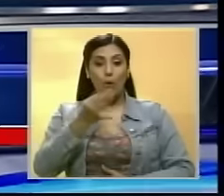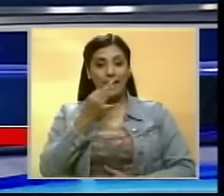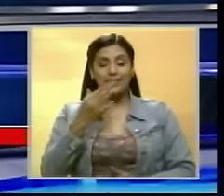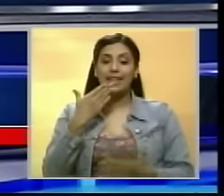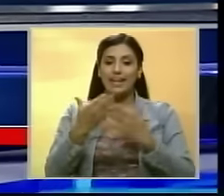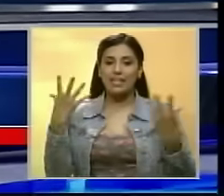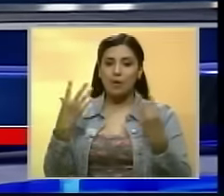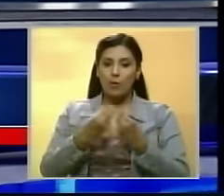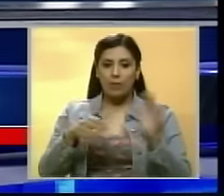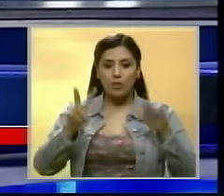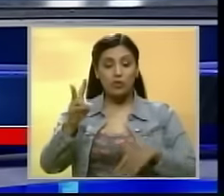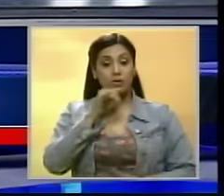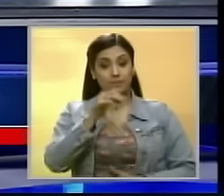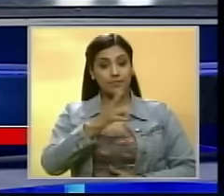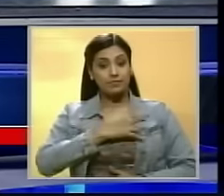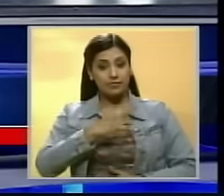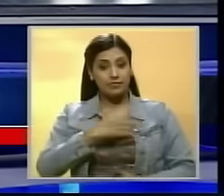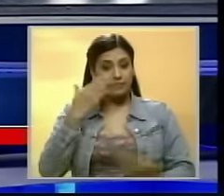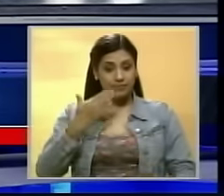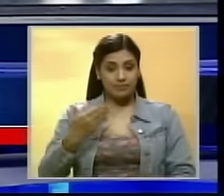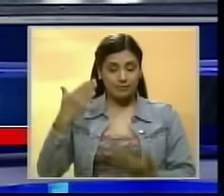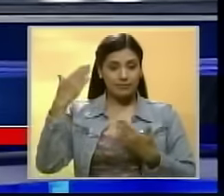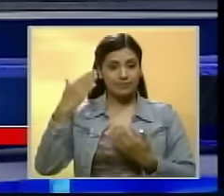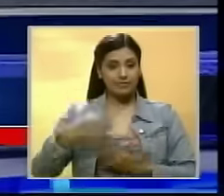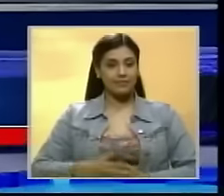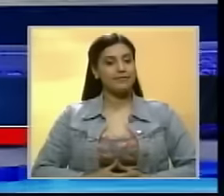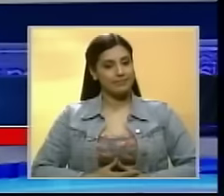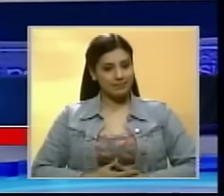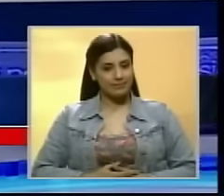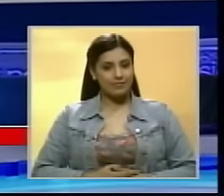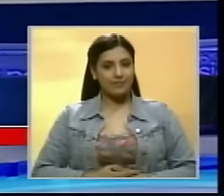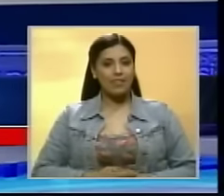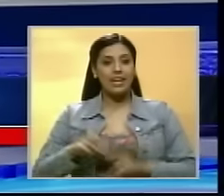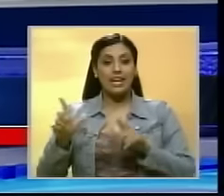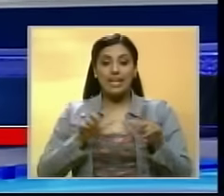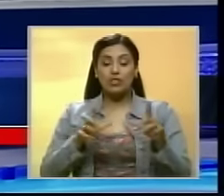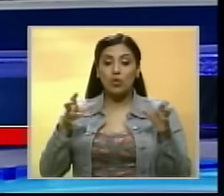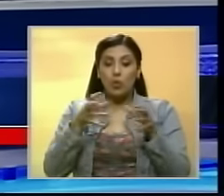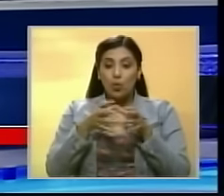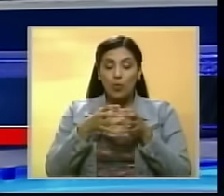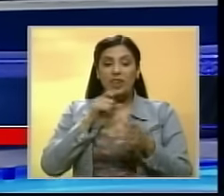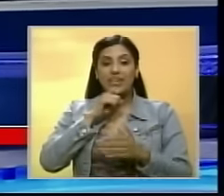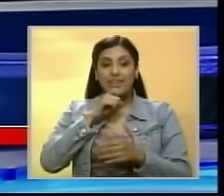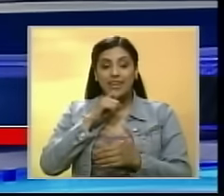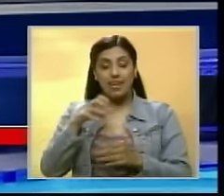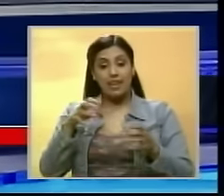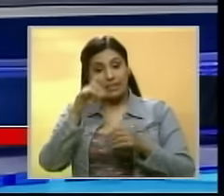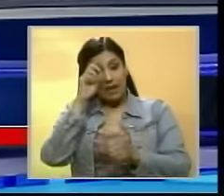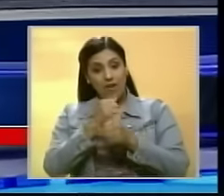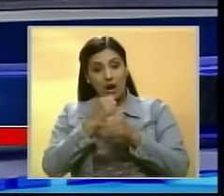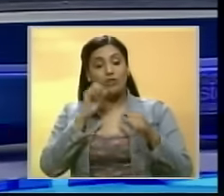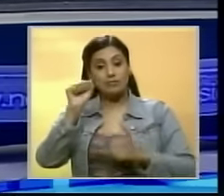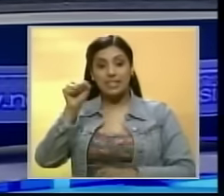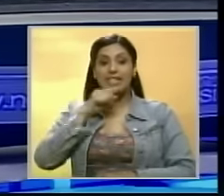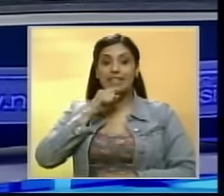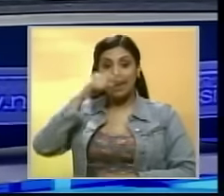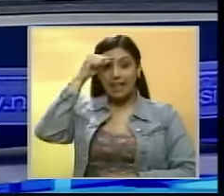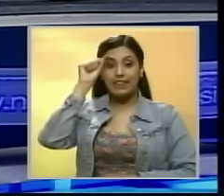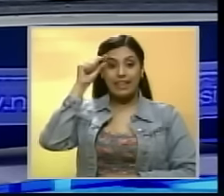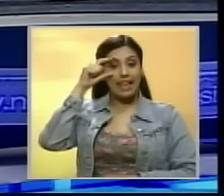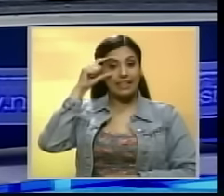tardes Gracias por acompañarnos en la presente emisión de su noticiero venevisión estamos listos en nombre de nuestro equipo Así es endrina